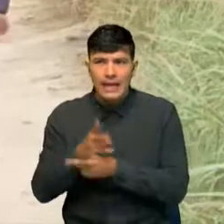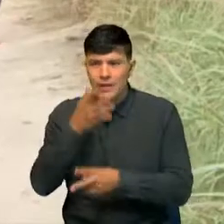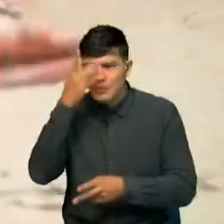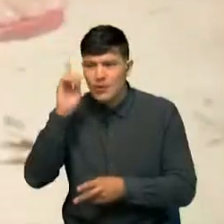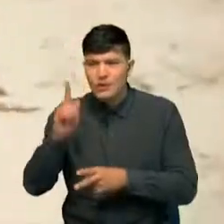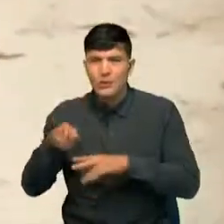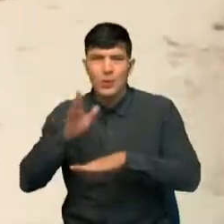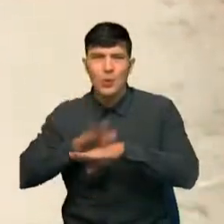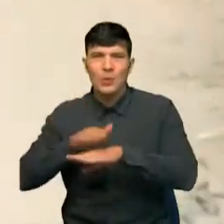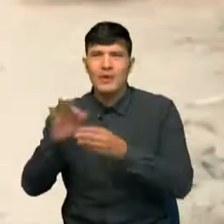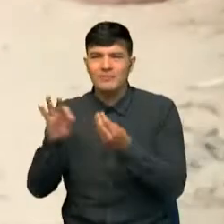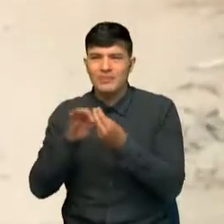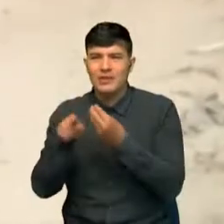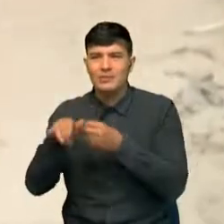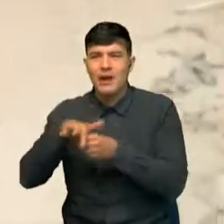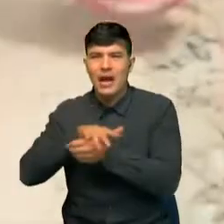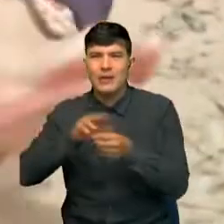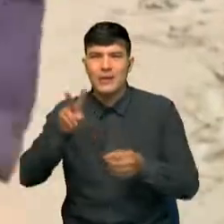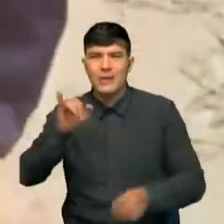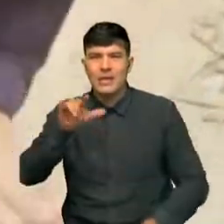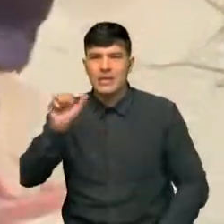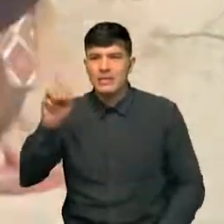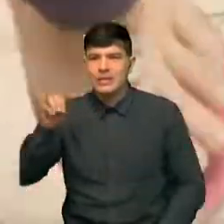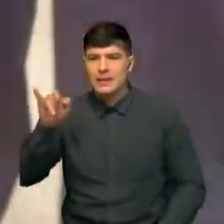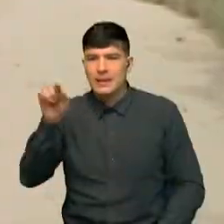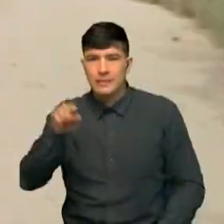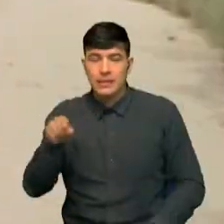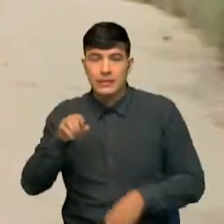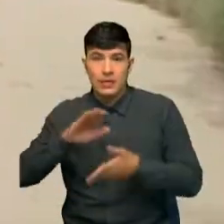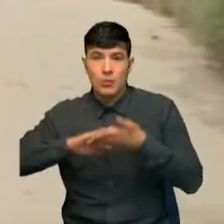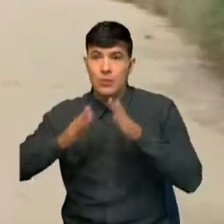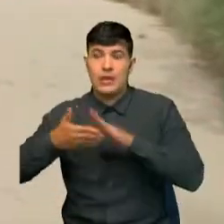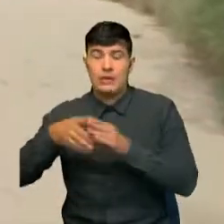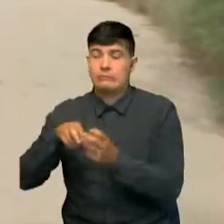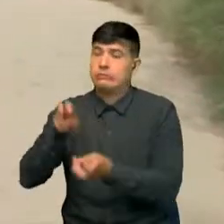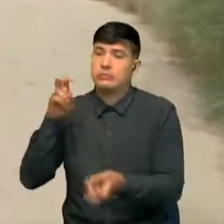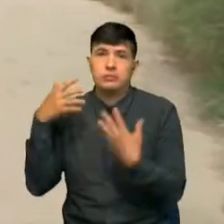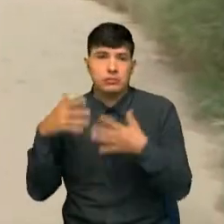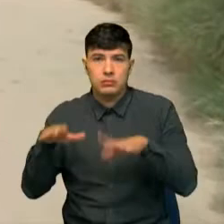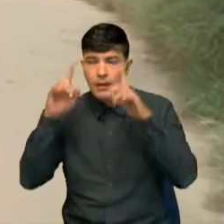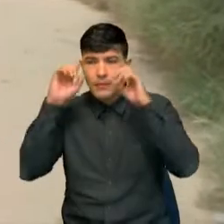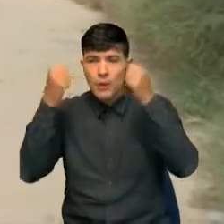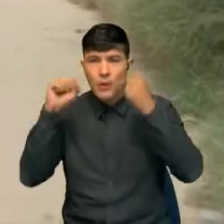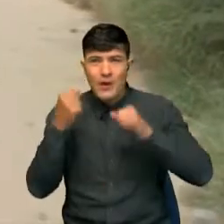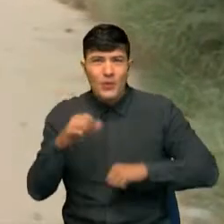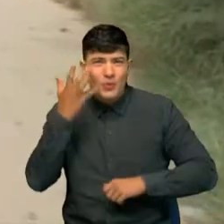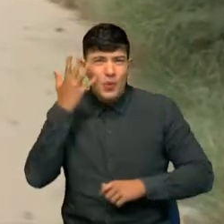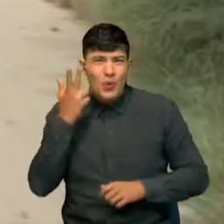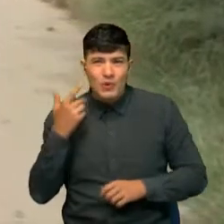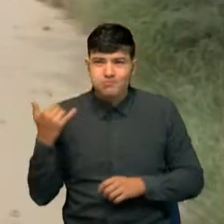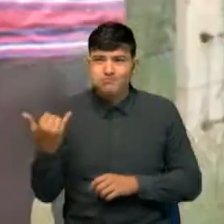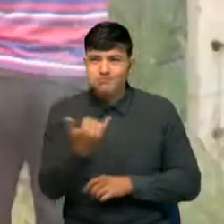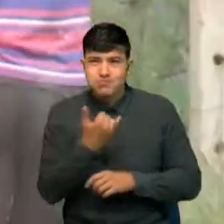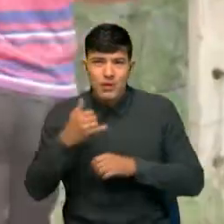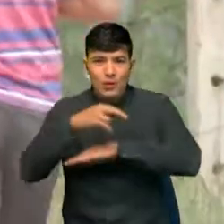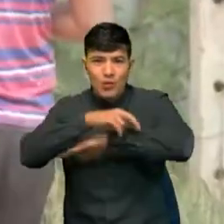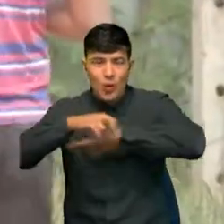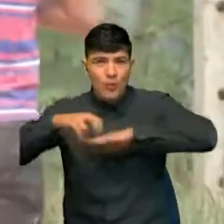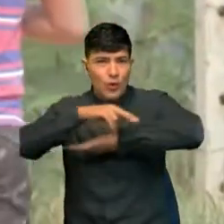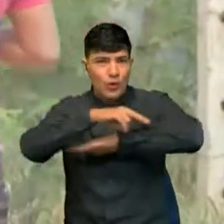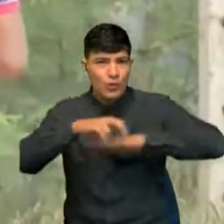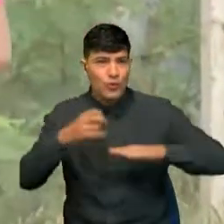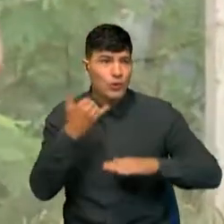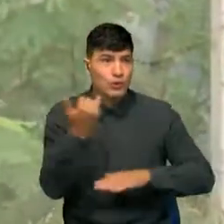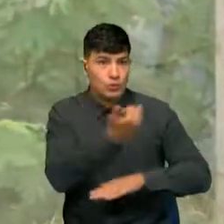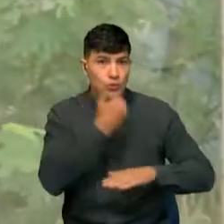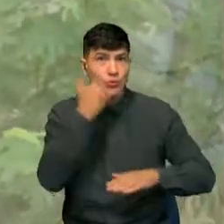consumo de alucinógenos en el barrio Villa and Peace ha generado conmoción en la comunidad, pues a diario se presentan robos y a pesar de que son